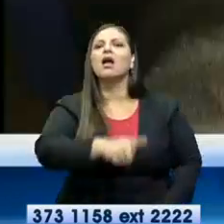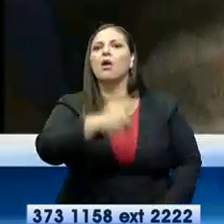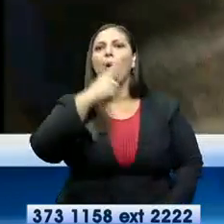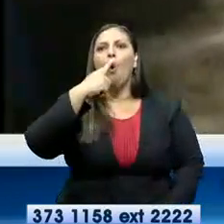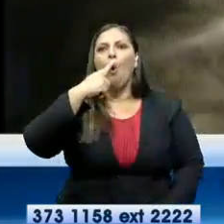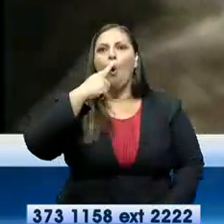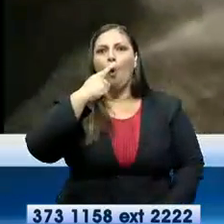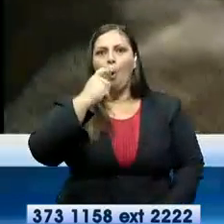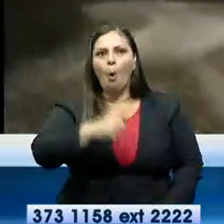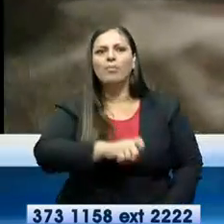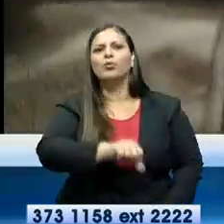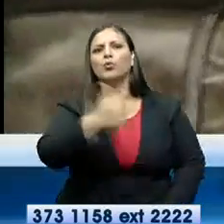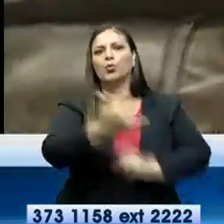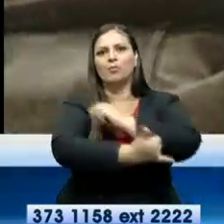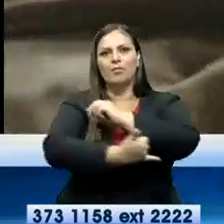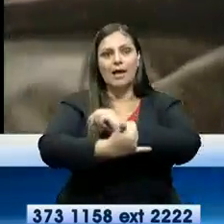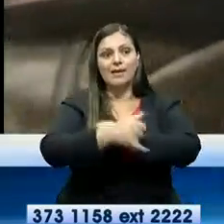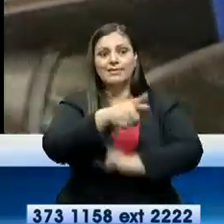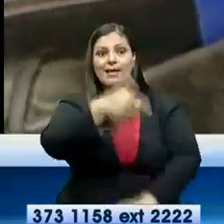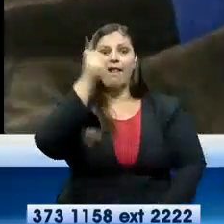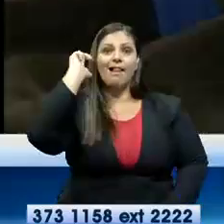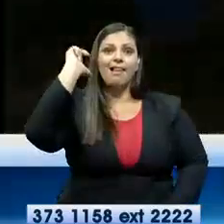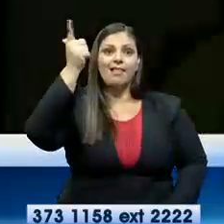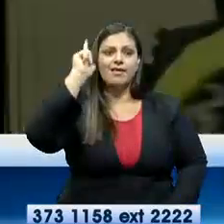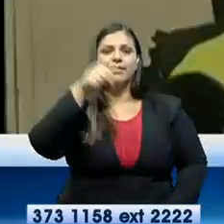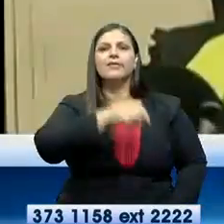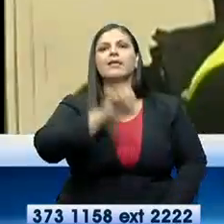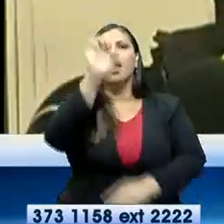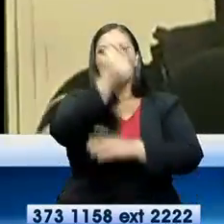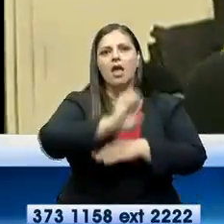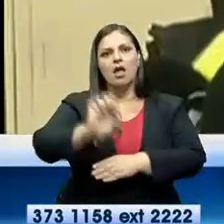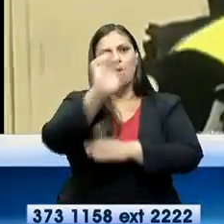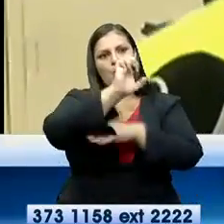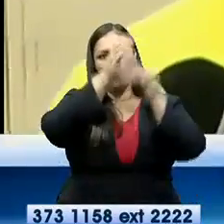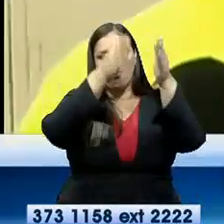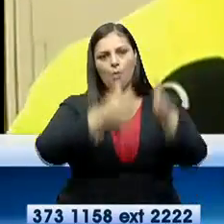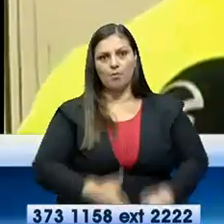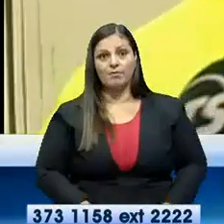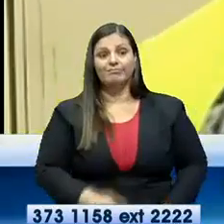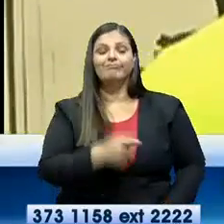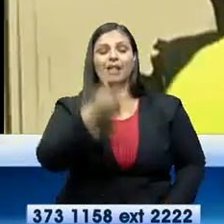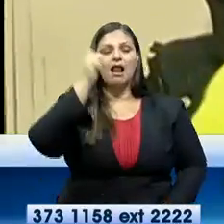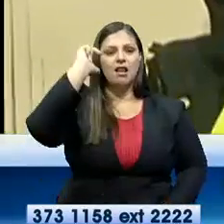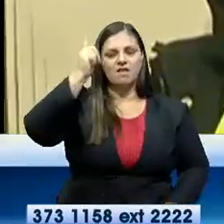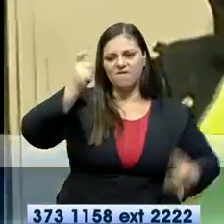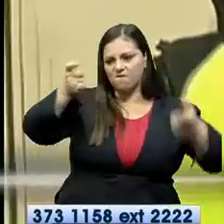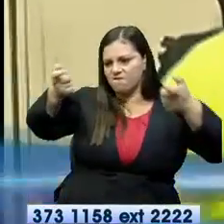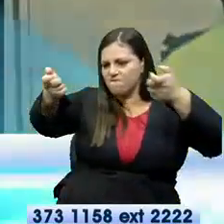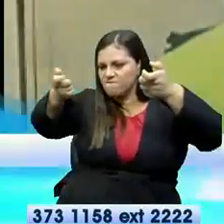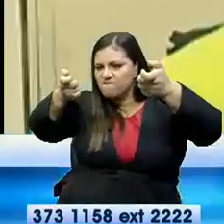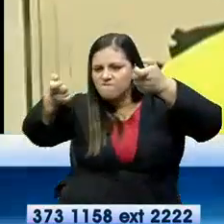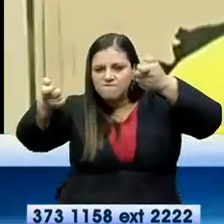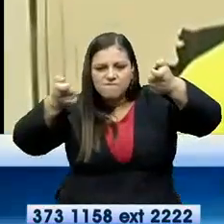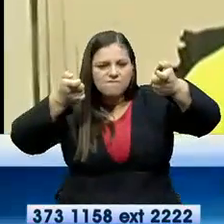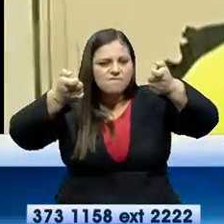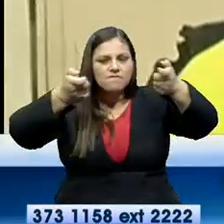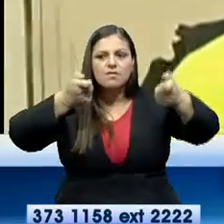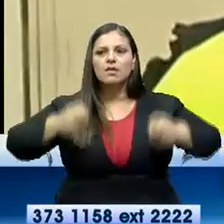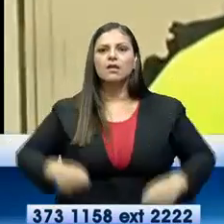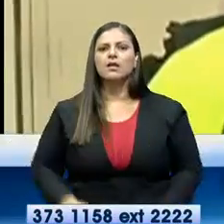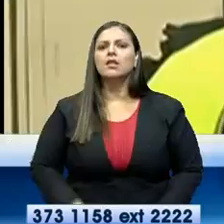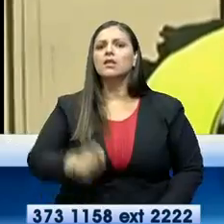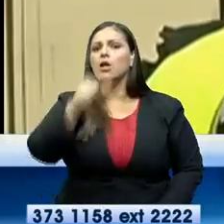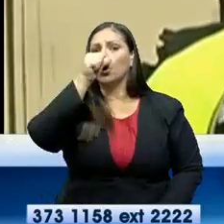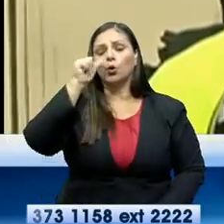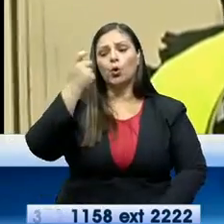europeo, señalado como líder de la organización. ¿Cuánto estaría valorada esta sustancia en el mercado ilegal? Si salía, si